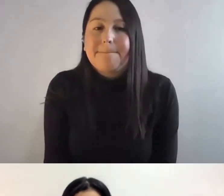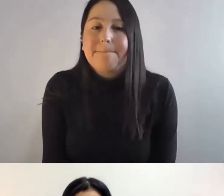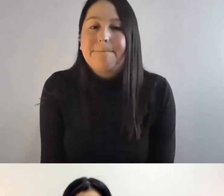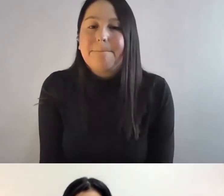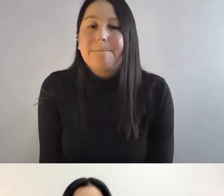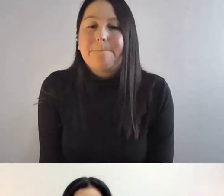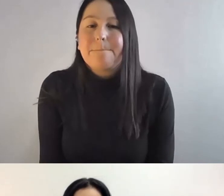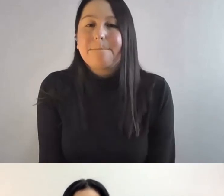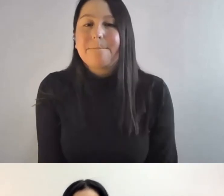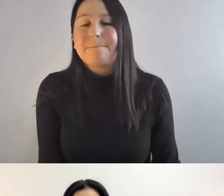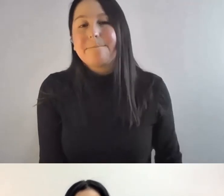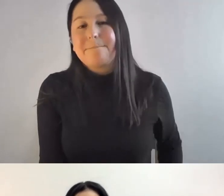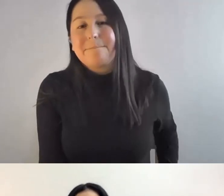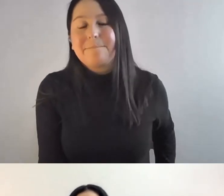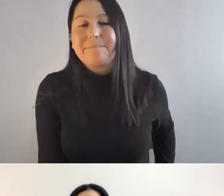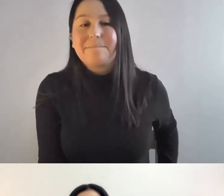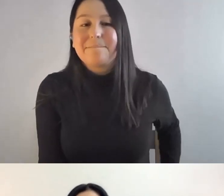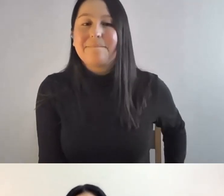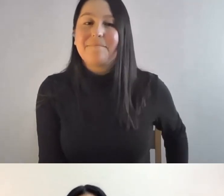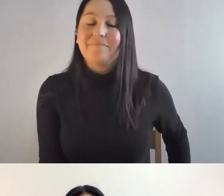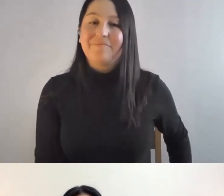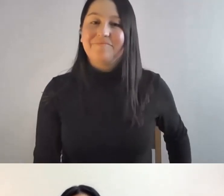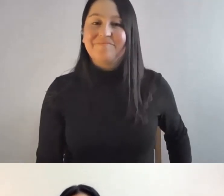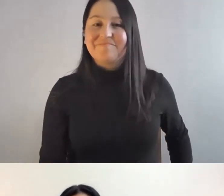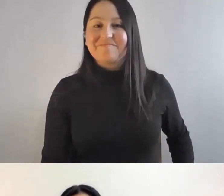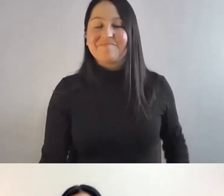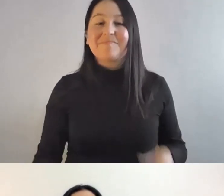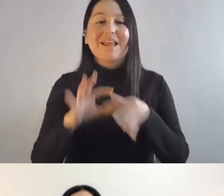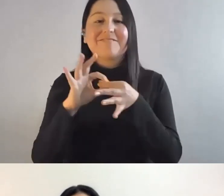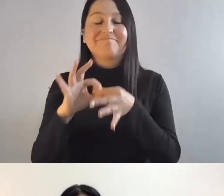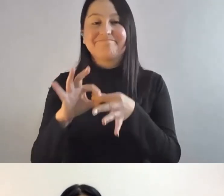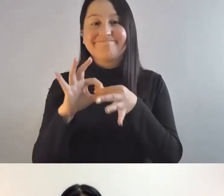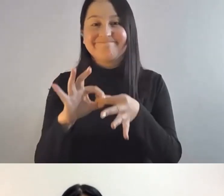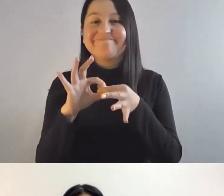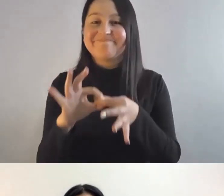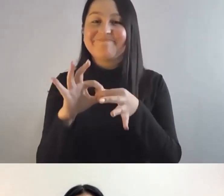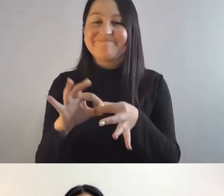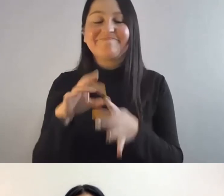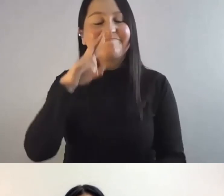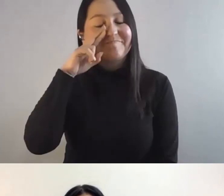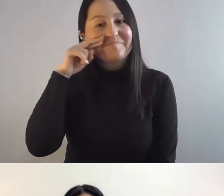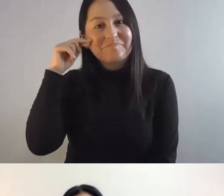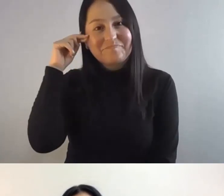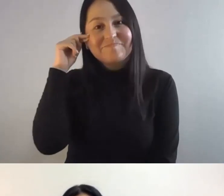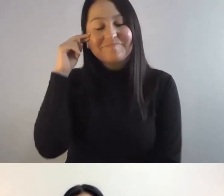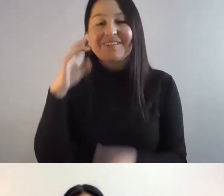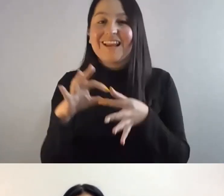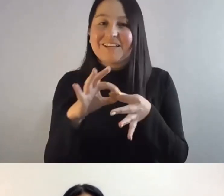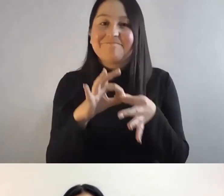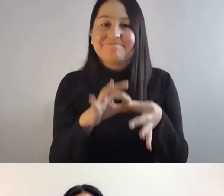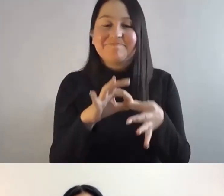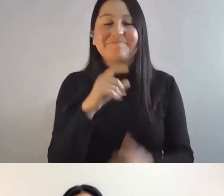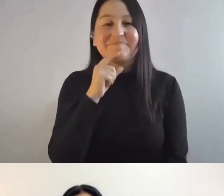¿Dice, no? Sí, ahí termina Rodrigo. Muchas gracias, Tomás. Tomás. Gracias, María